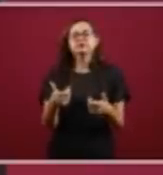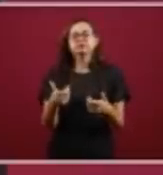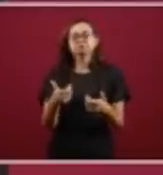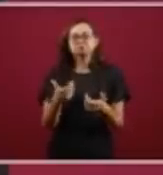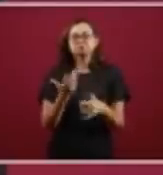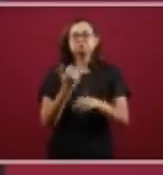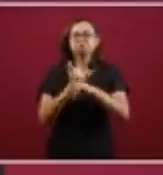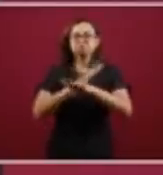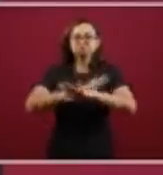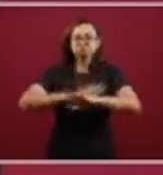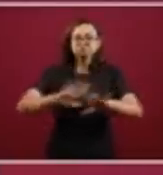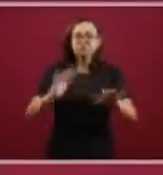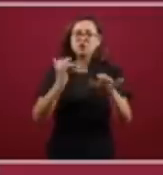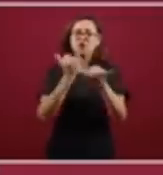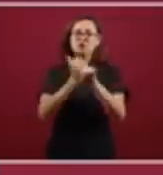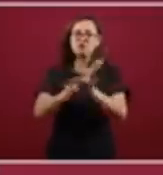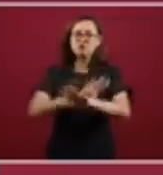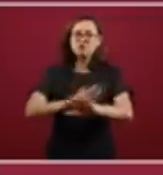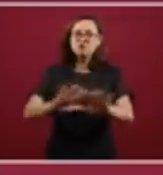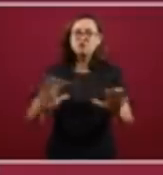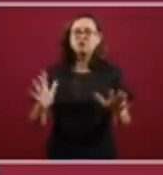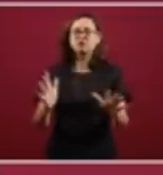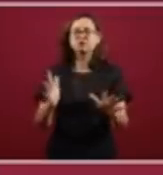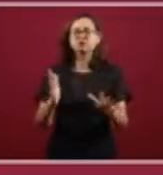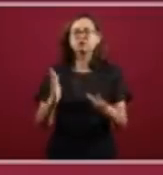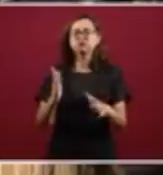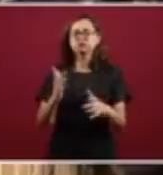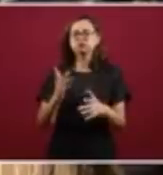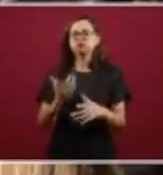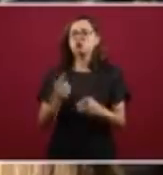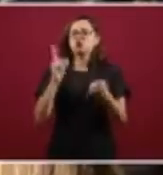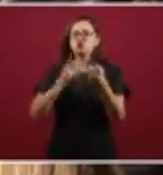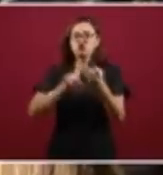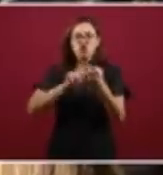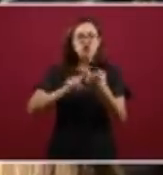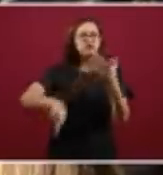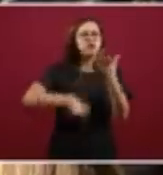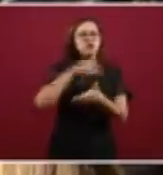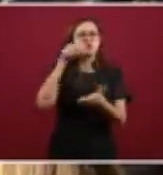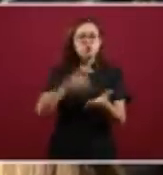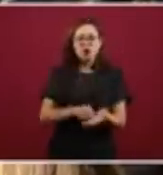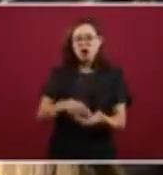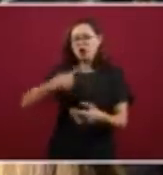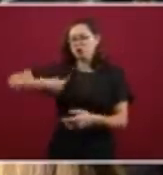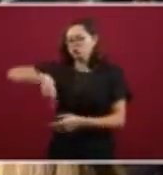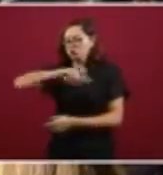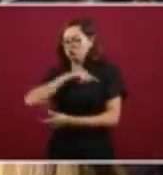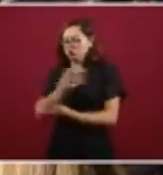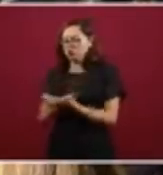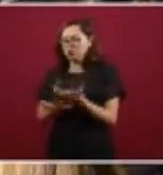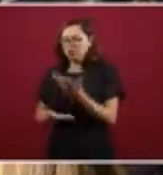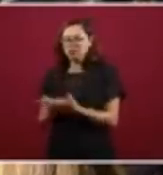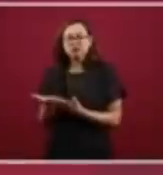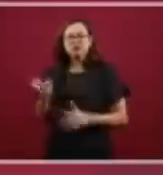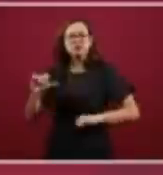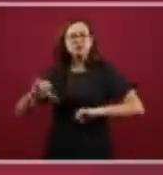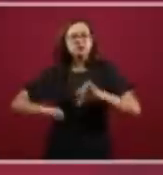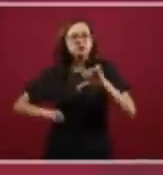se está informando a dónde acudir, qué estamos haciendo, todo esto que